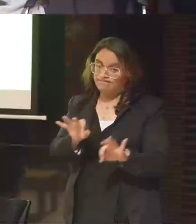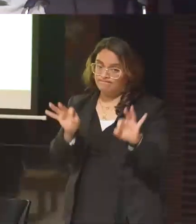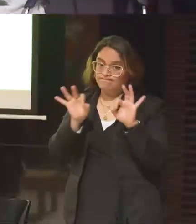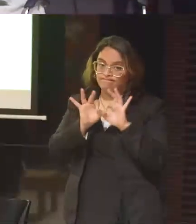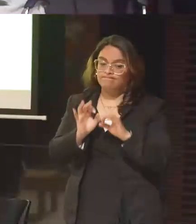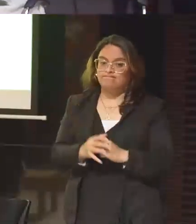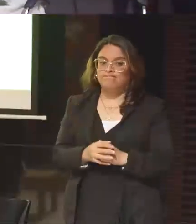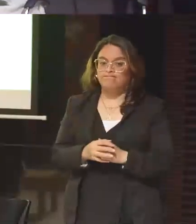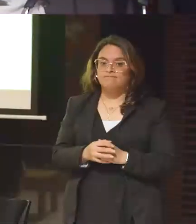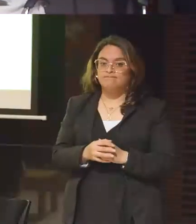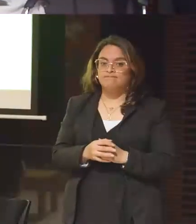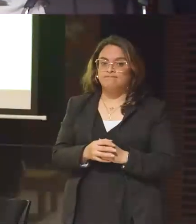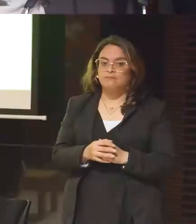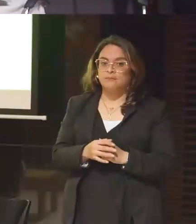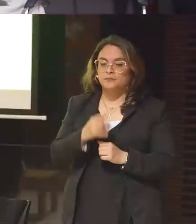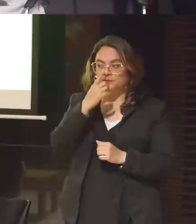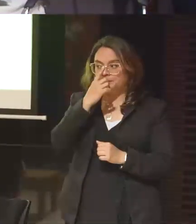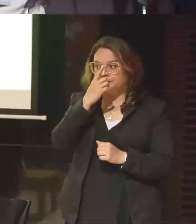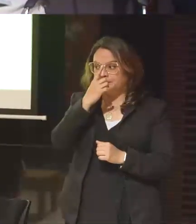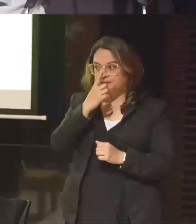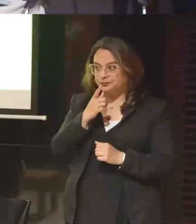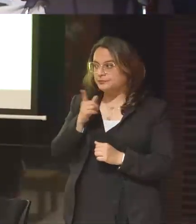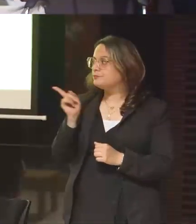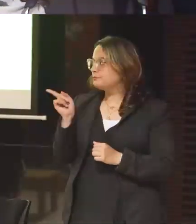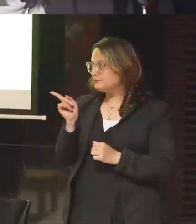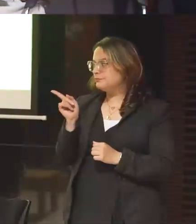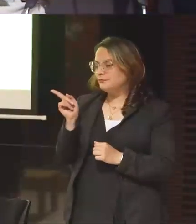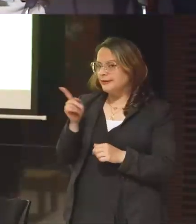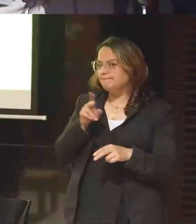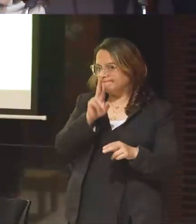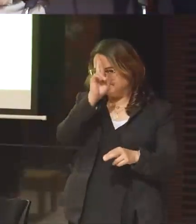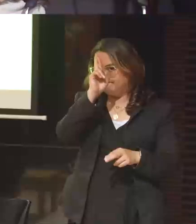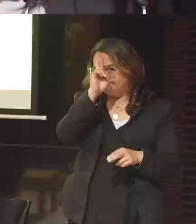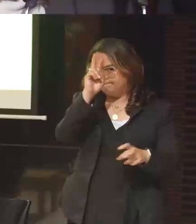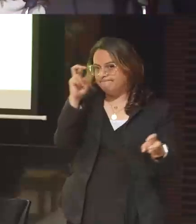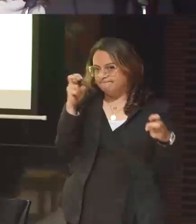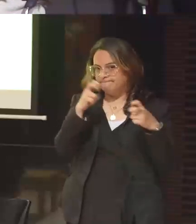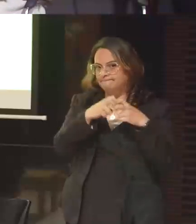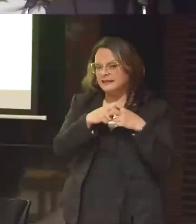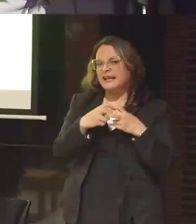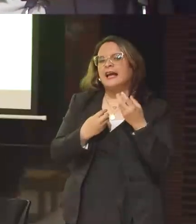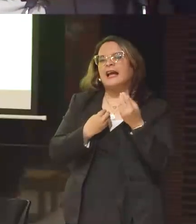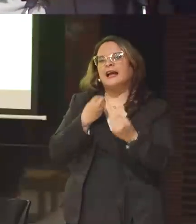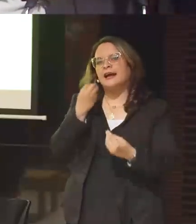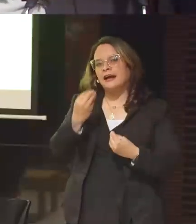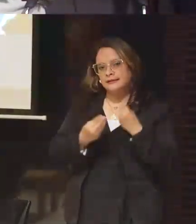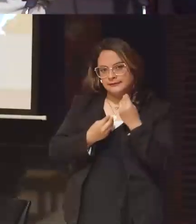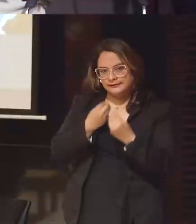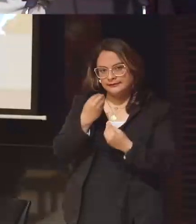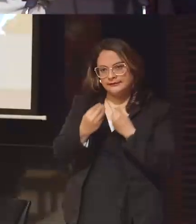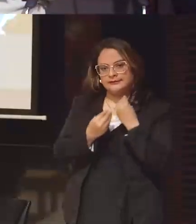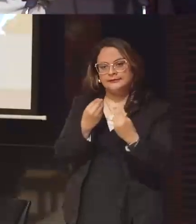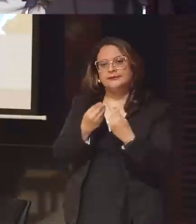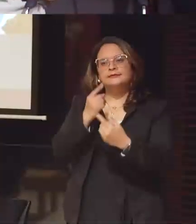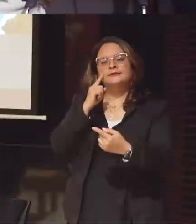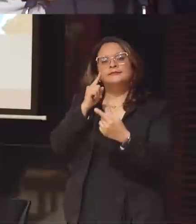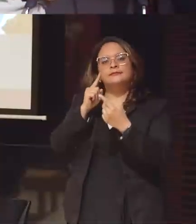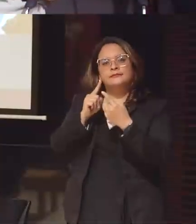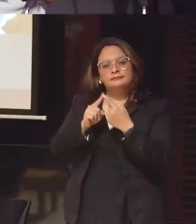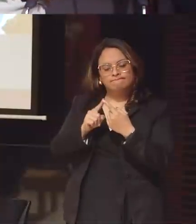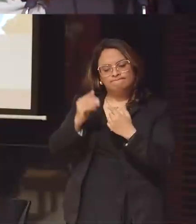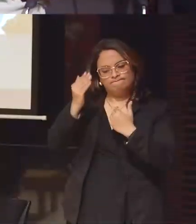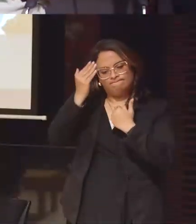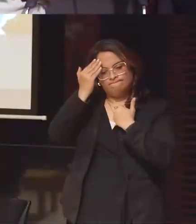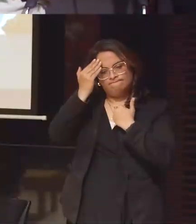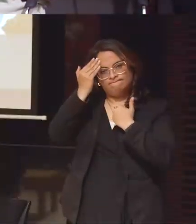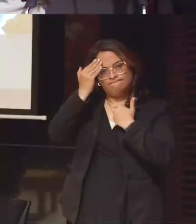Yo iba a empezar por donde Claudia terminó, y es qué hacer y cómo lograr llegar a esta conciencia, a